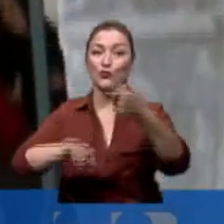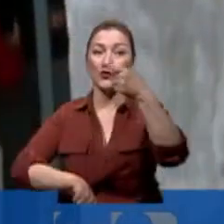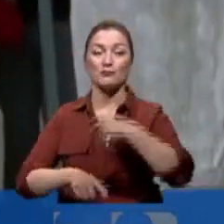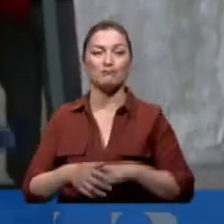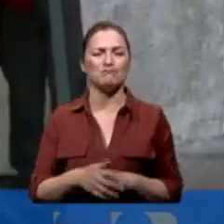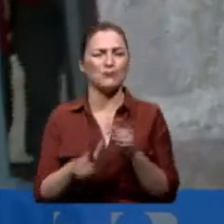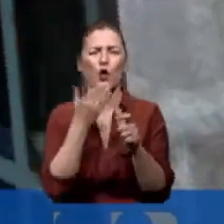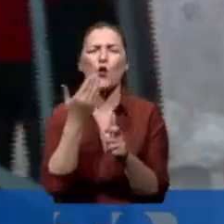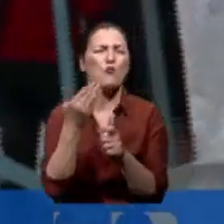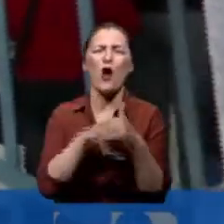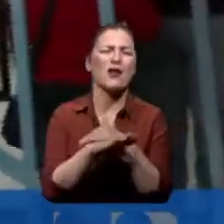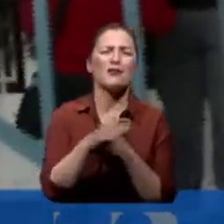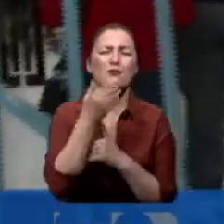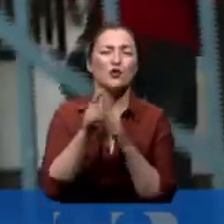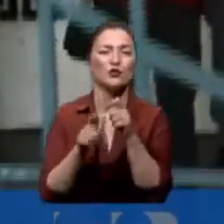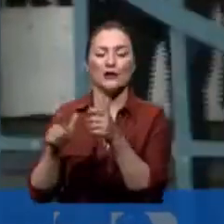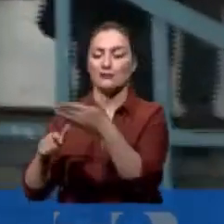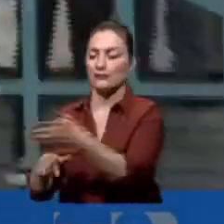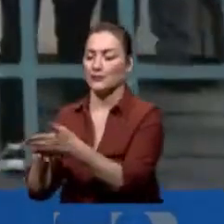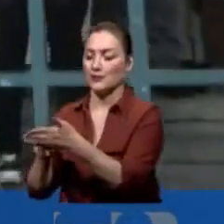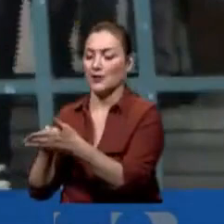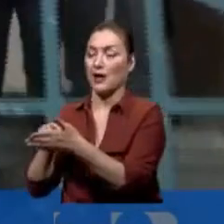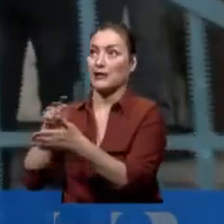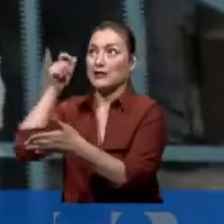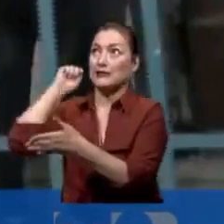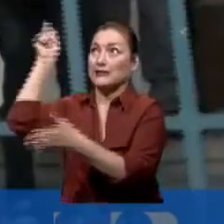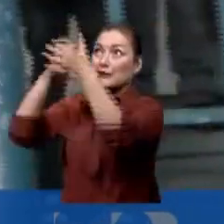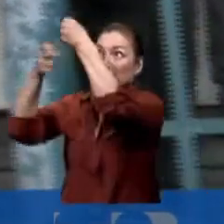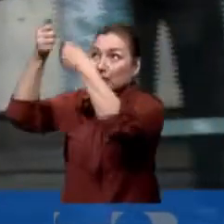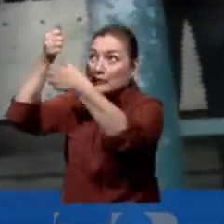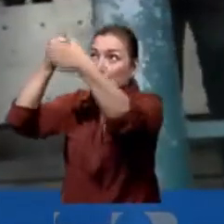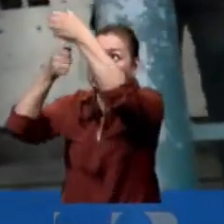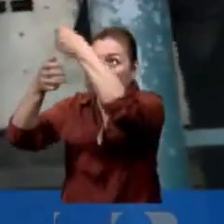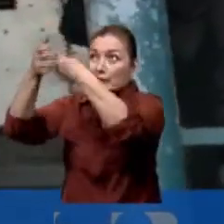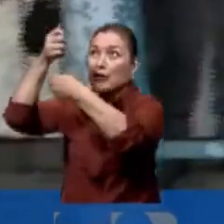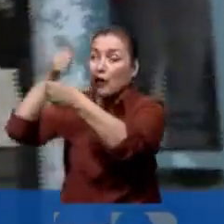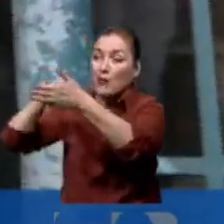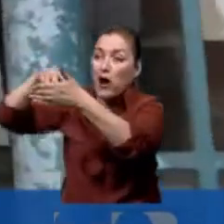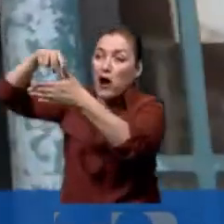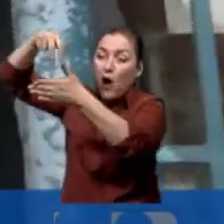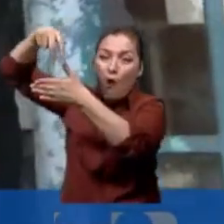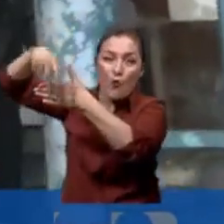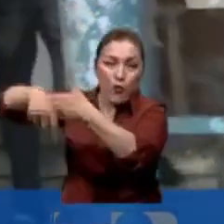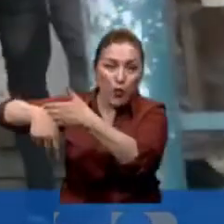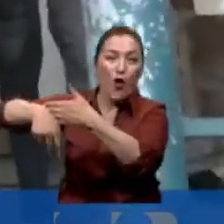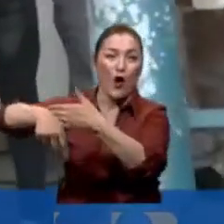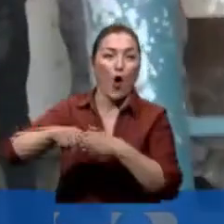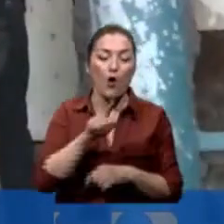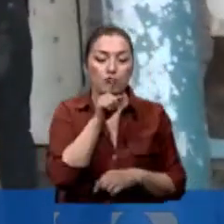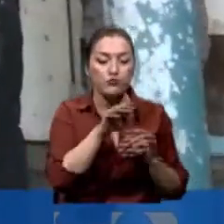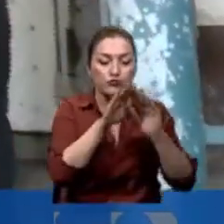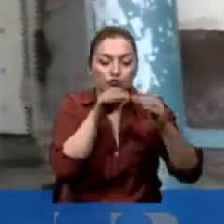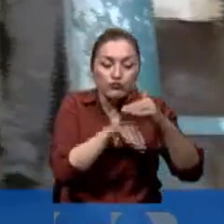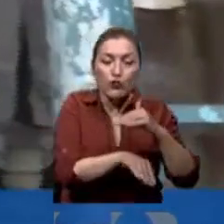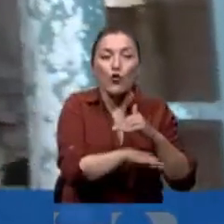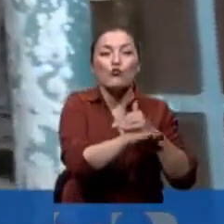ingenian estas personas es que se suben a través de cuerdas y de pasos también que han creado para poder pernotar en